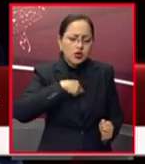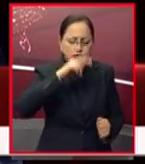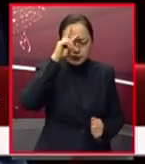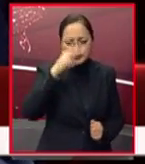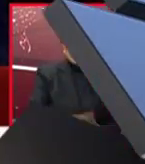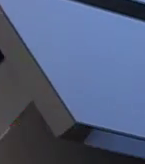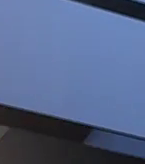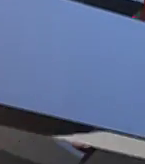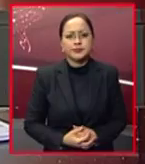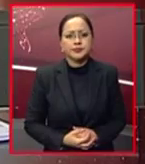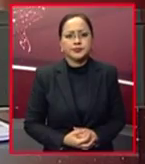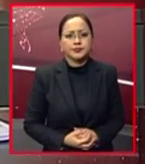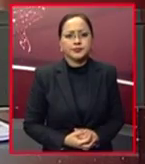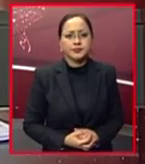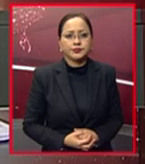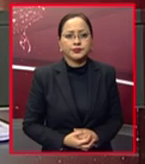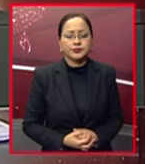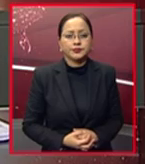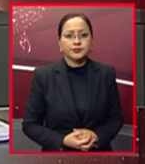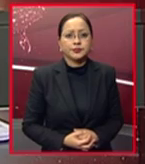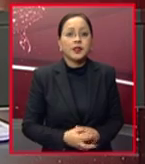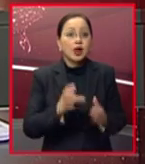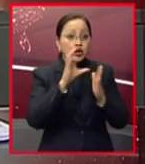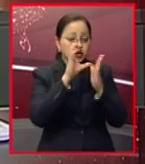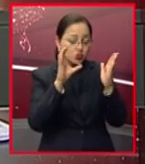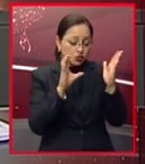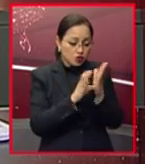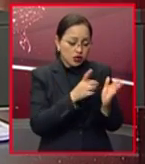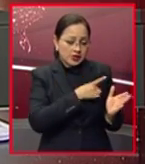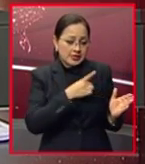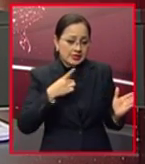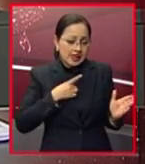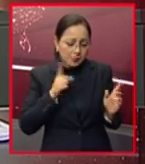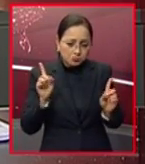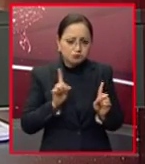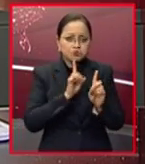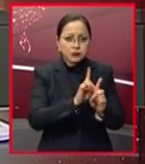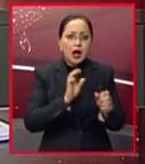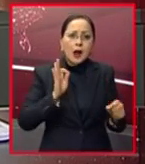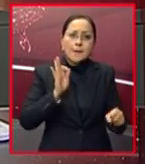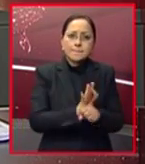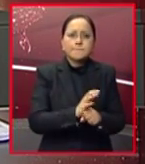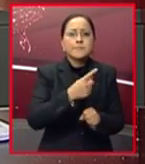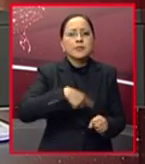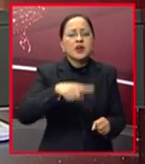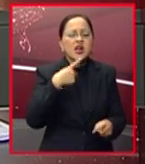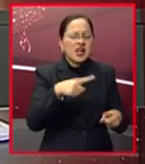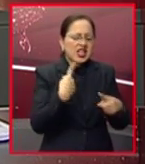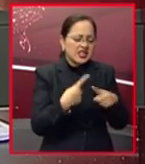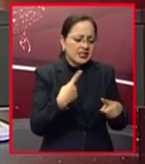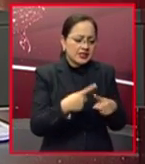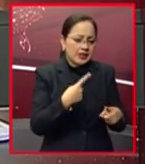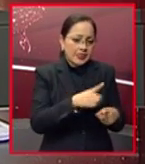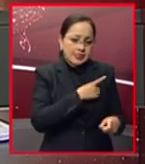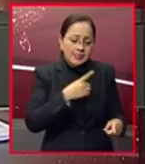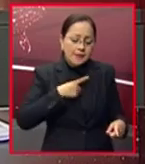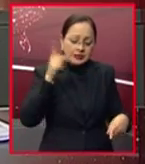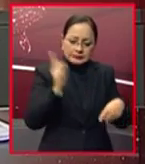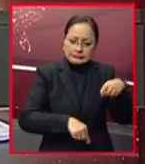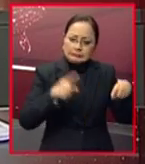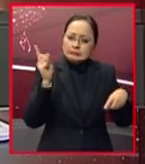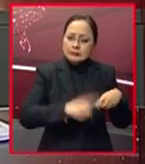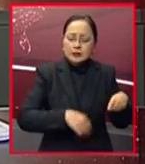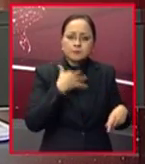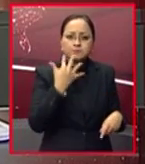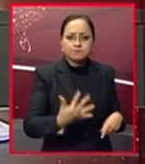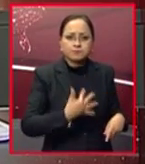México. Una constitución debe ser respaldada por un régimen que combata la corrupción y la impunidad. Así lo afirmó el diputado del